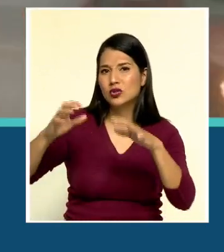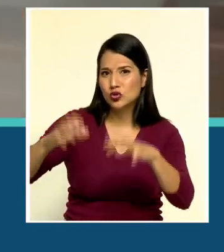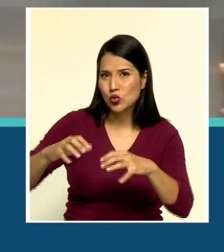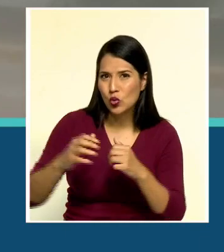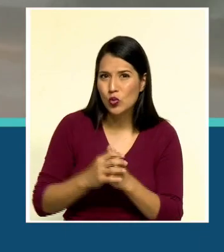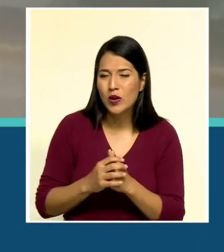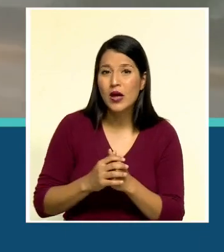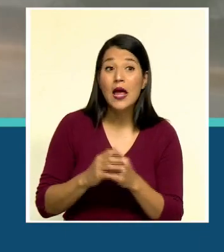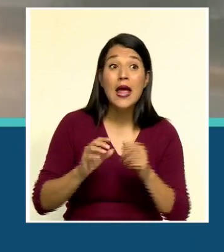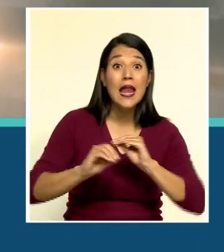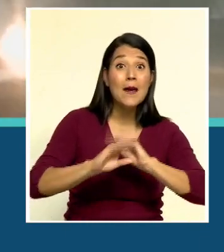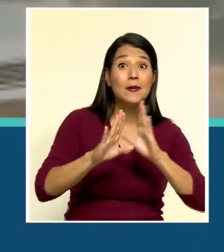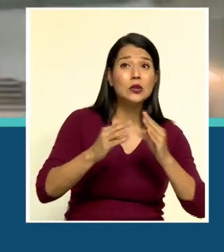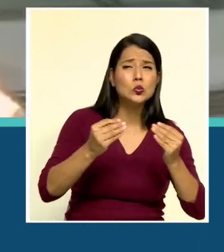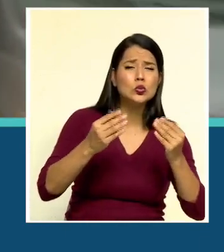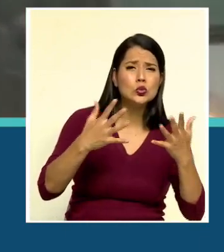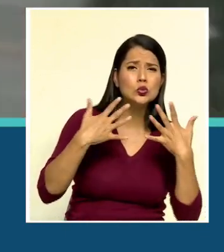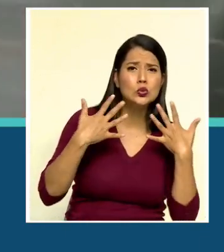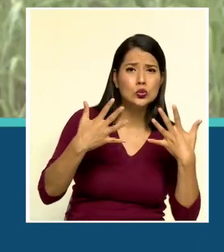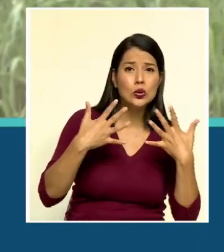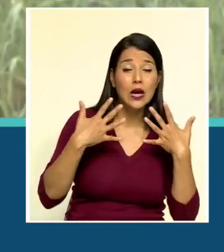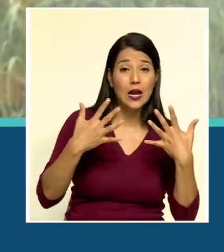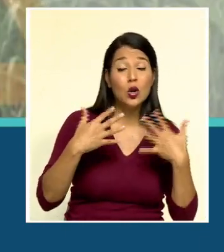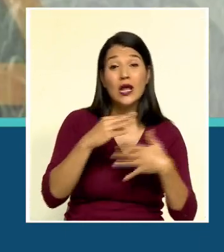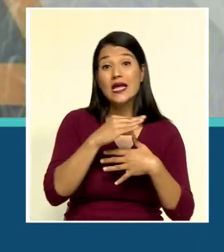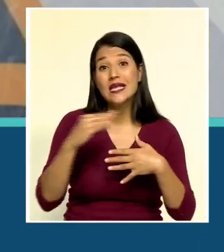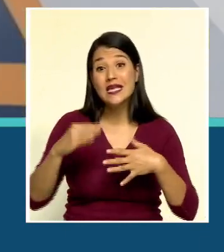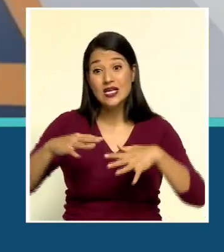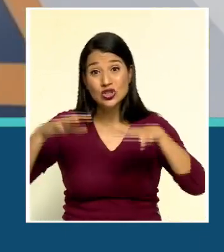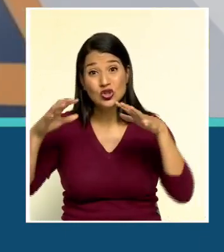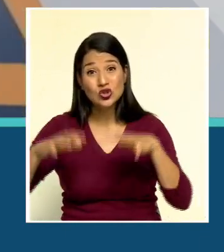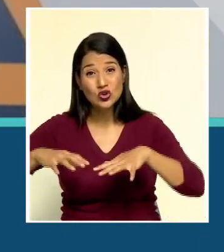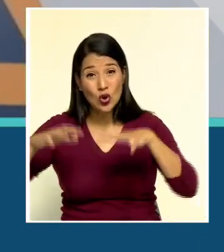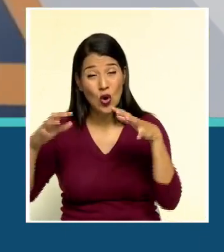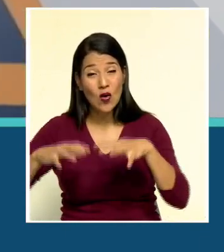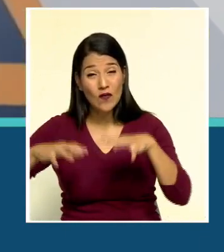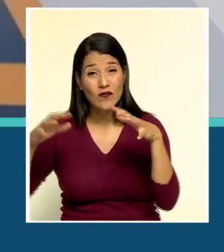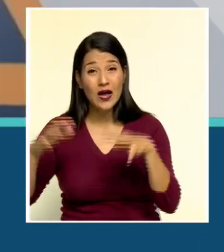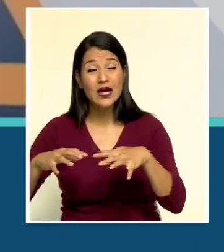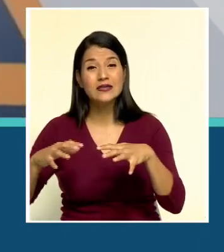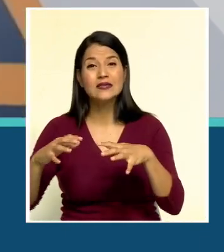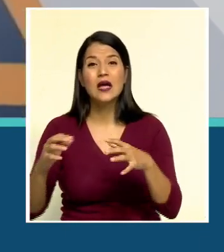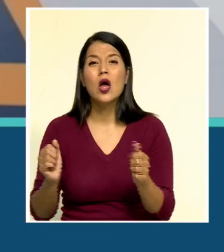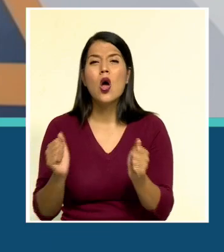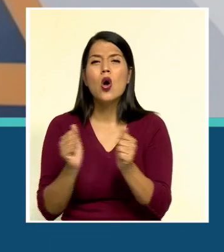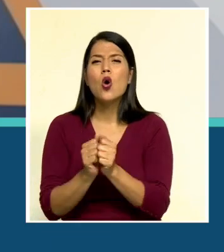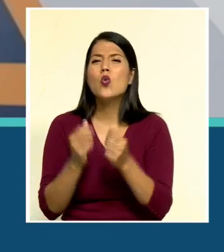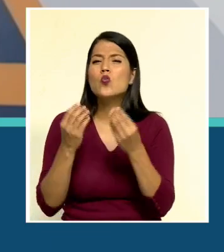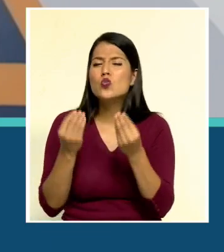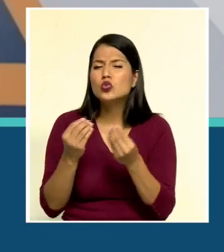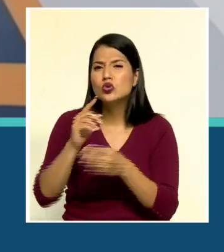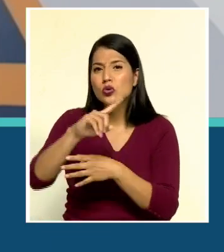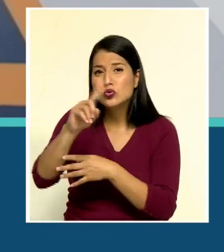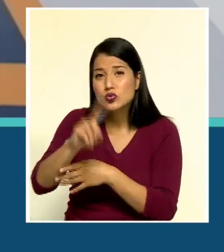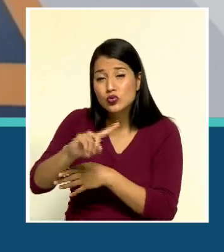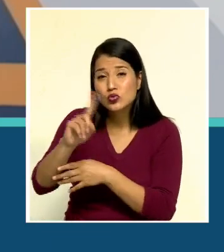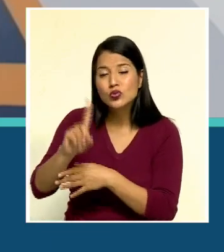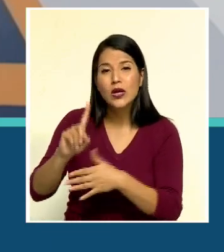muy importante en horas de la mañana y lluvias bastante convectivas con mucha actividad eléctrica en horas de la